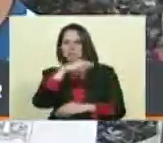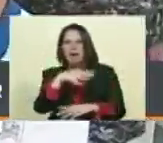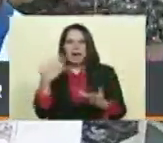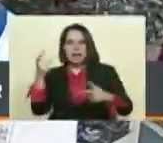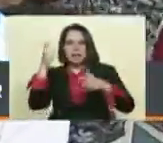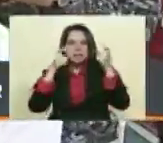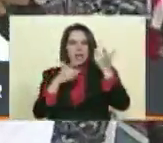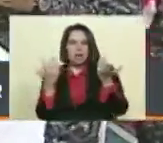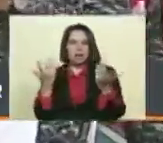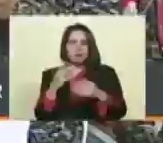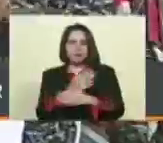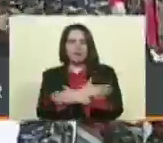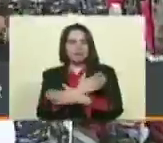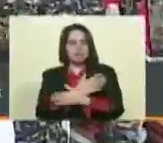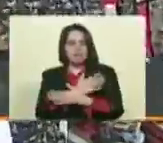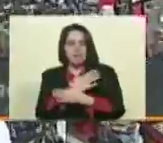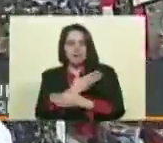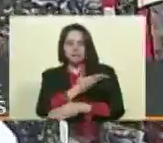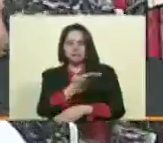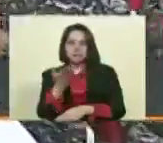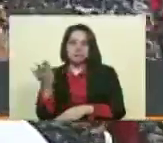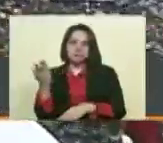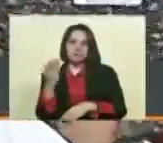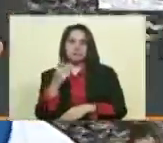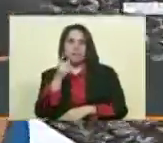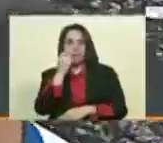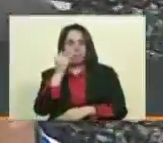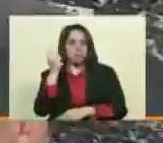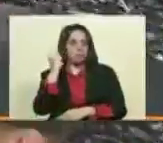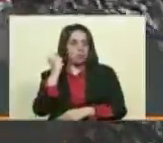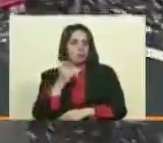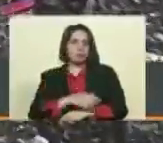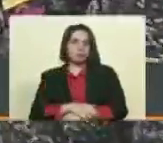De Hugo Chávez. Felicidades, muchachos y muchachas.